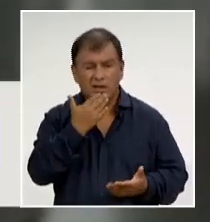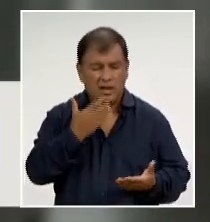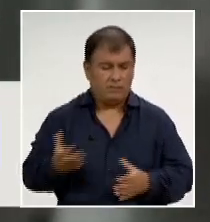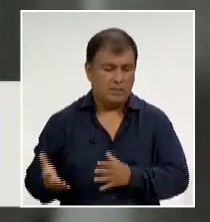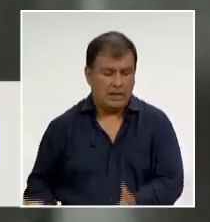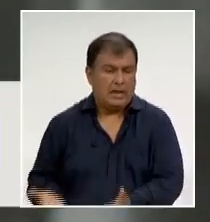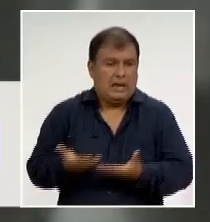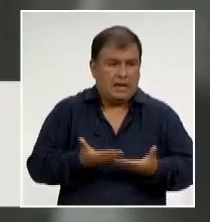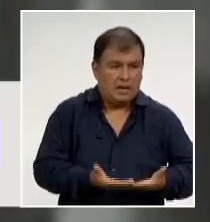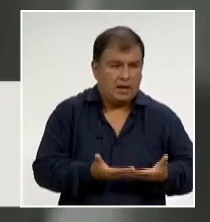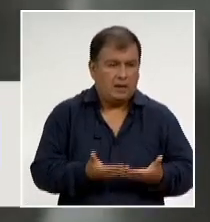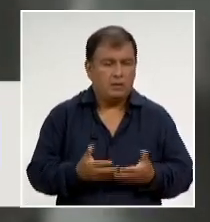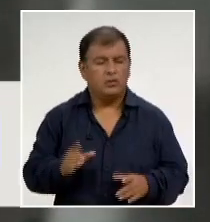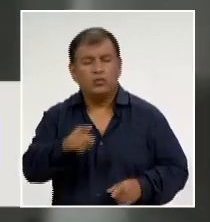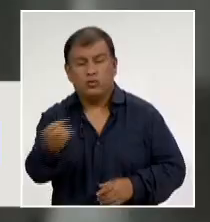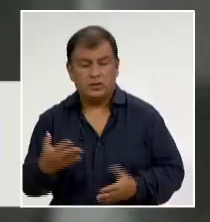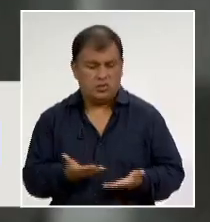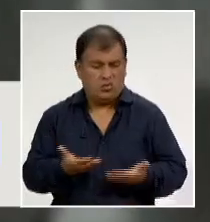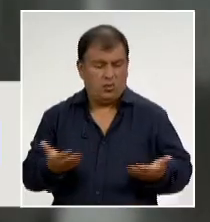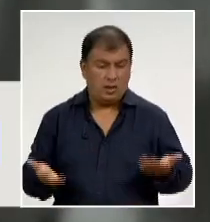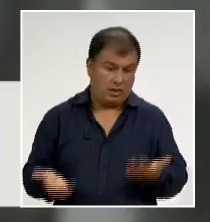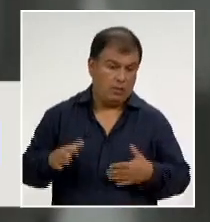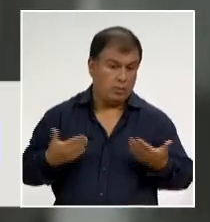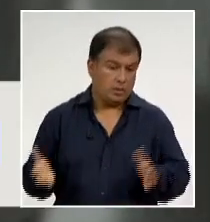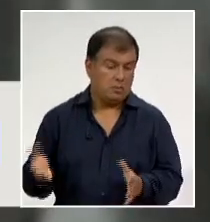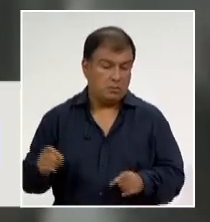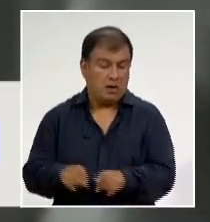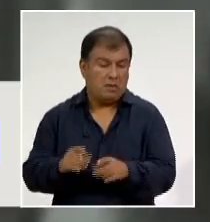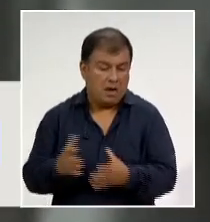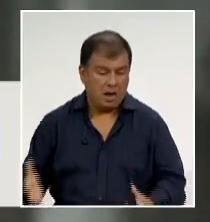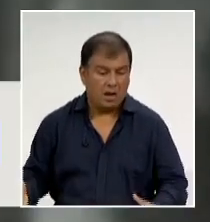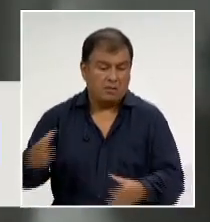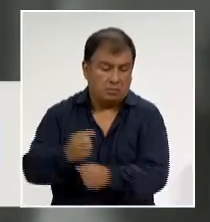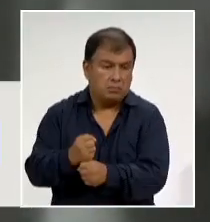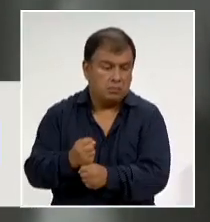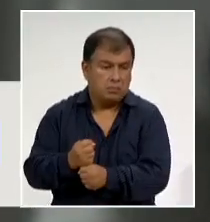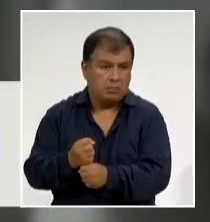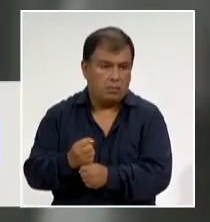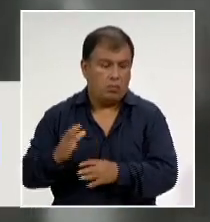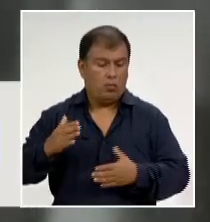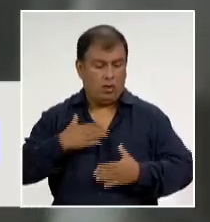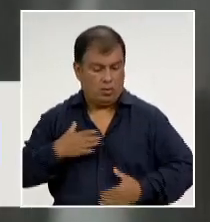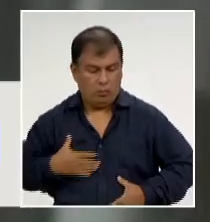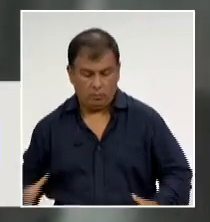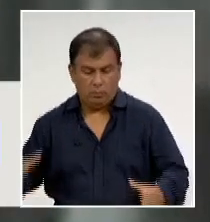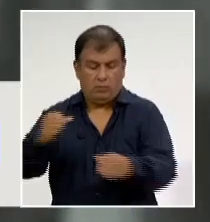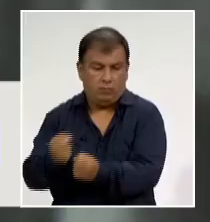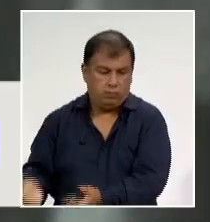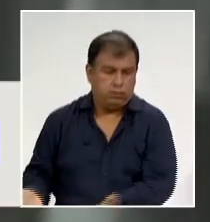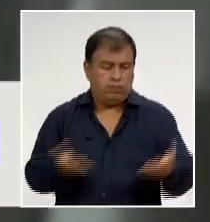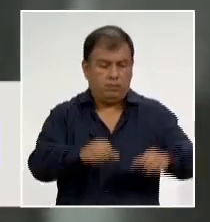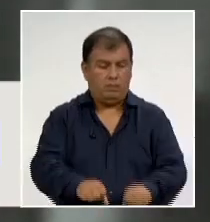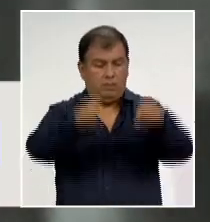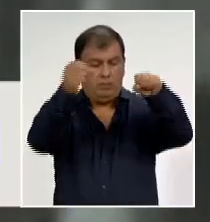cargando, tú nos dijiste objetos, pero podrían también haber directamente cargado los cuerpos en la